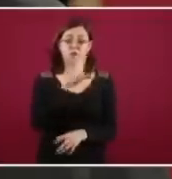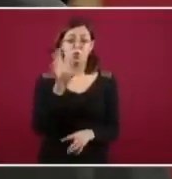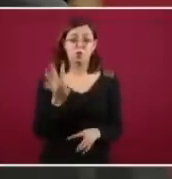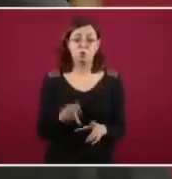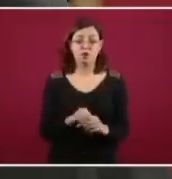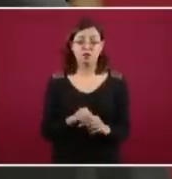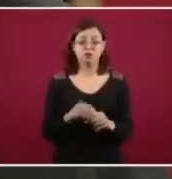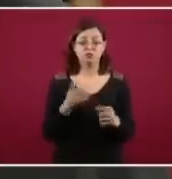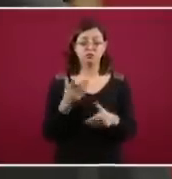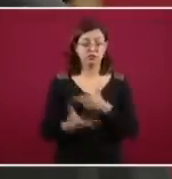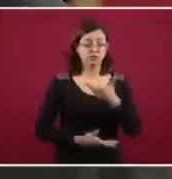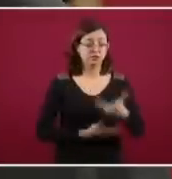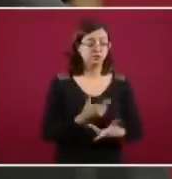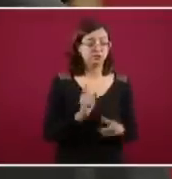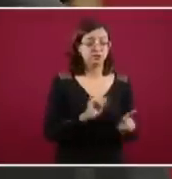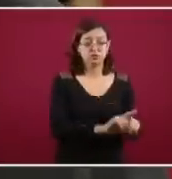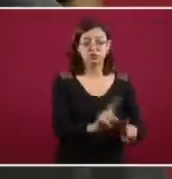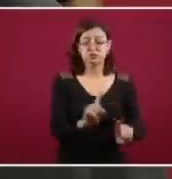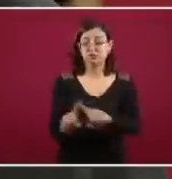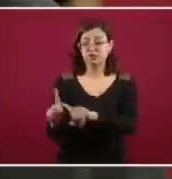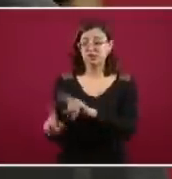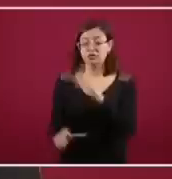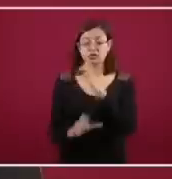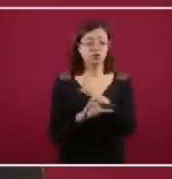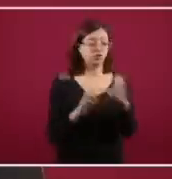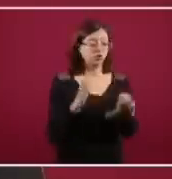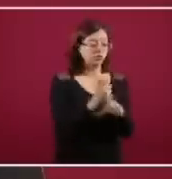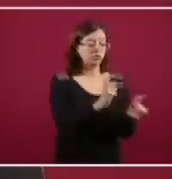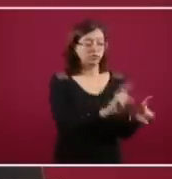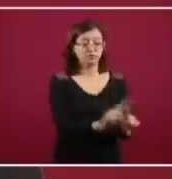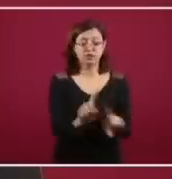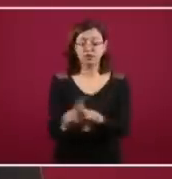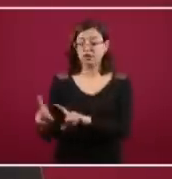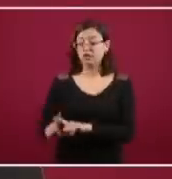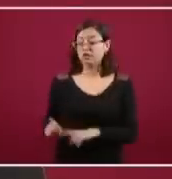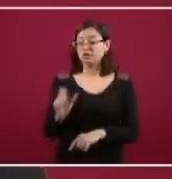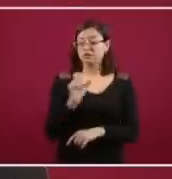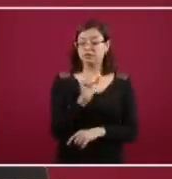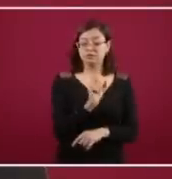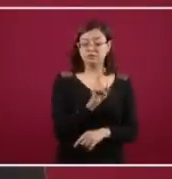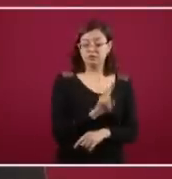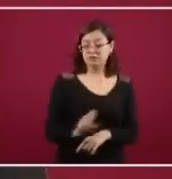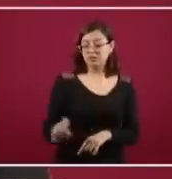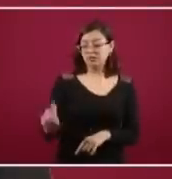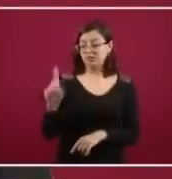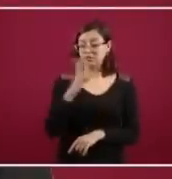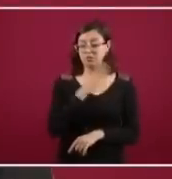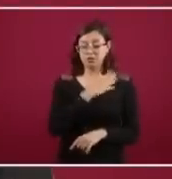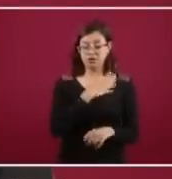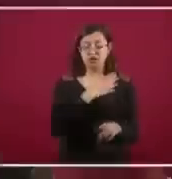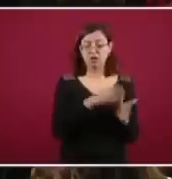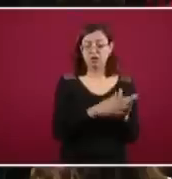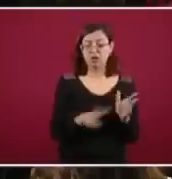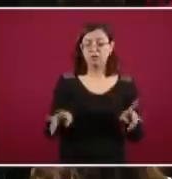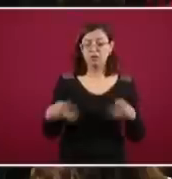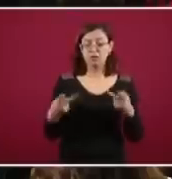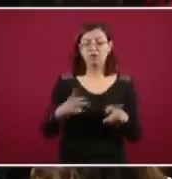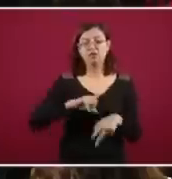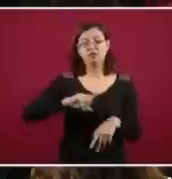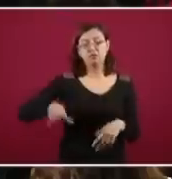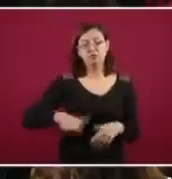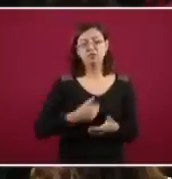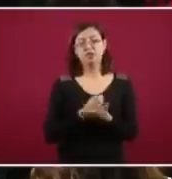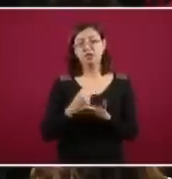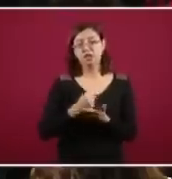contamos, hay algunos productos que en el Buen Fin se venden, pero que se pagan a lo largo del tiempo,